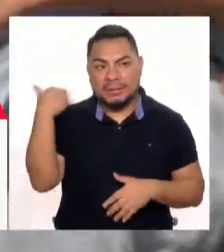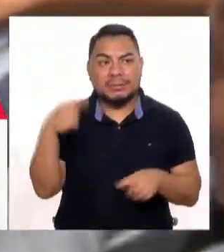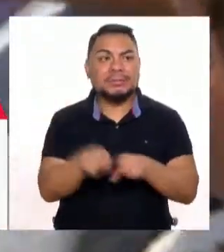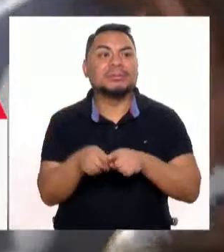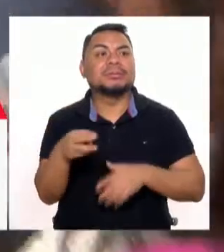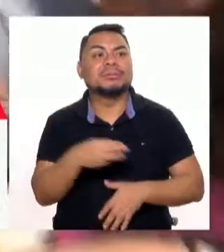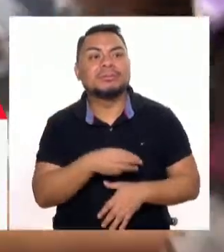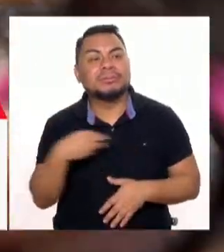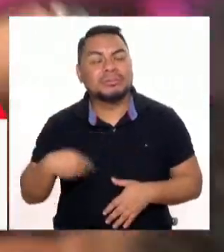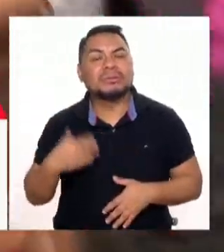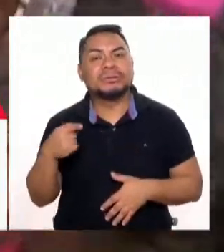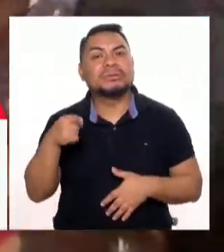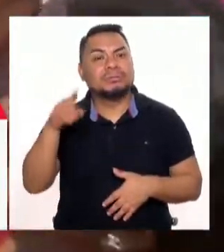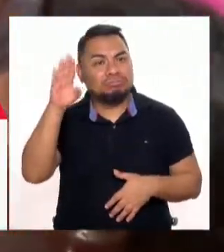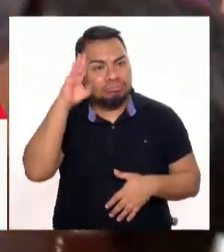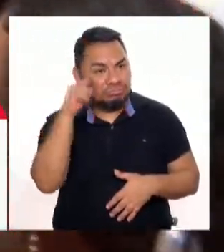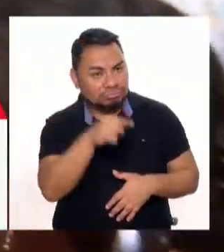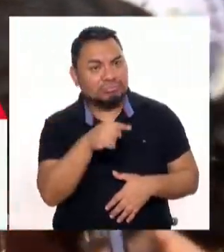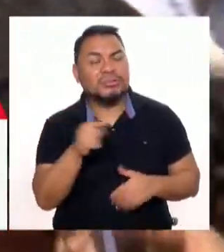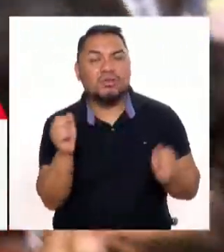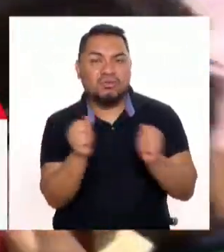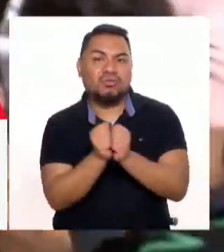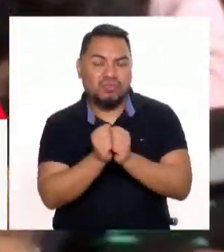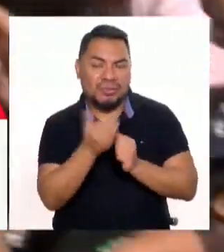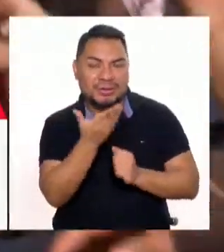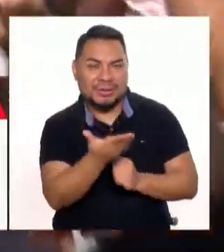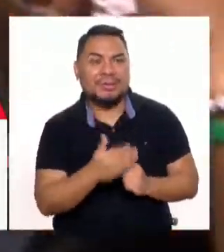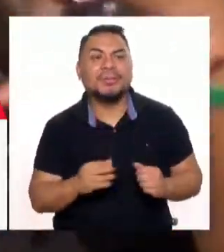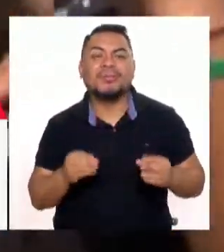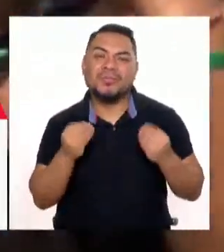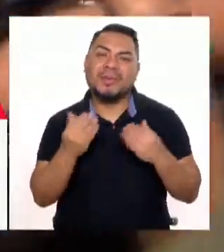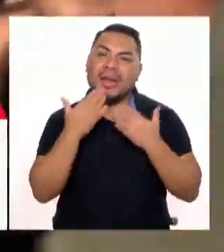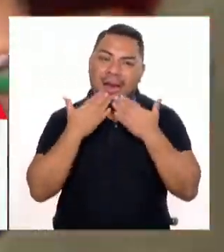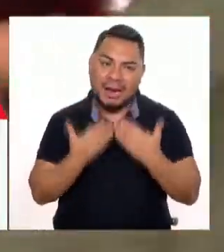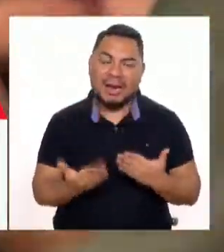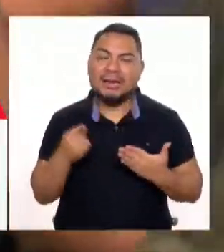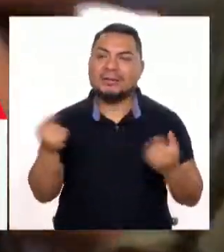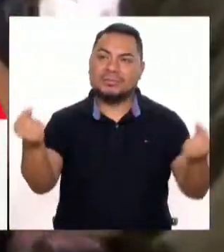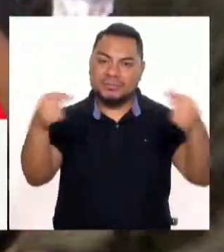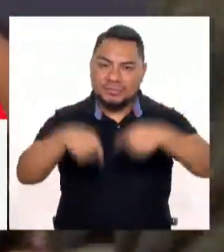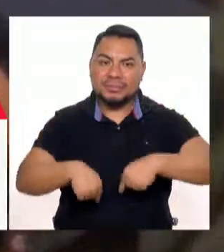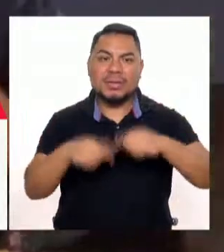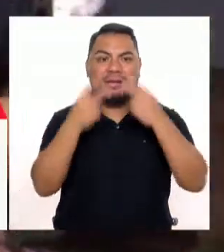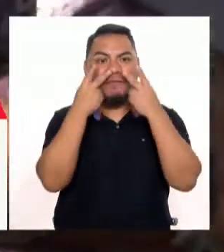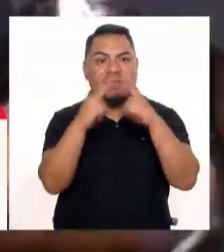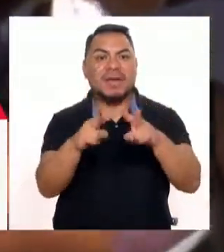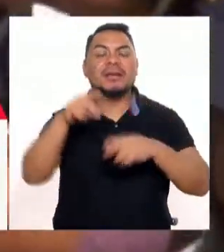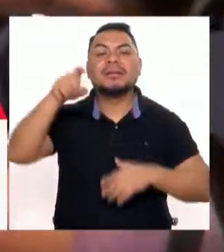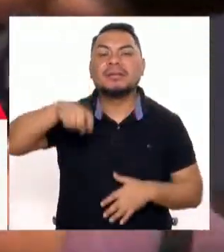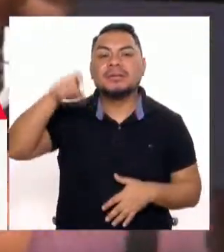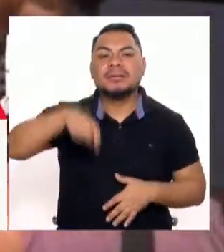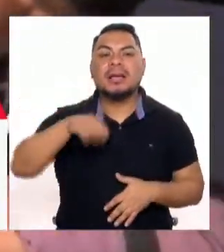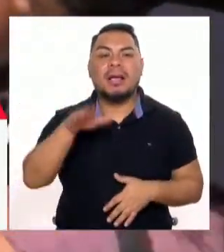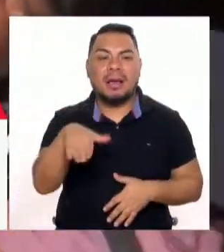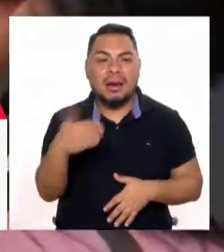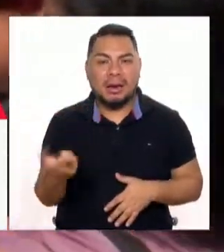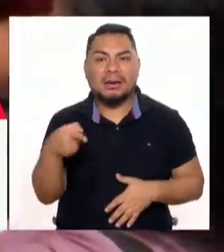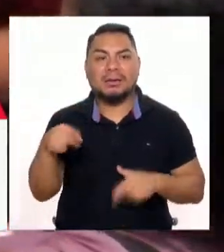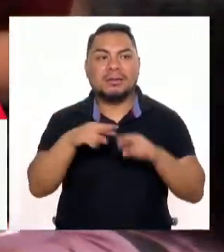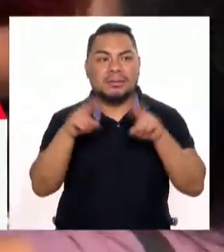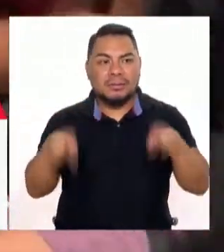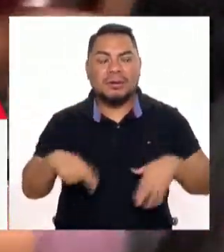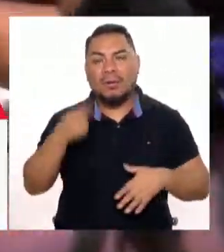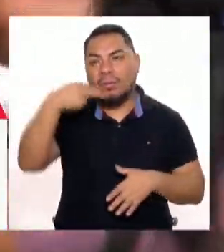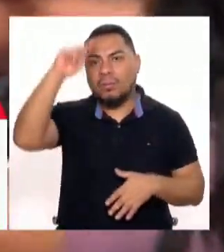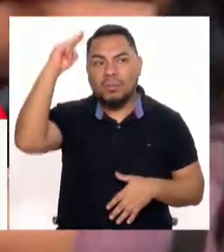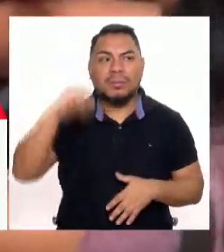al ministro del interior No justamente agradecerle por venir y ver las necesidades que existe región